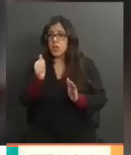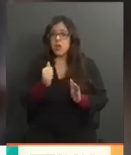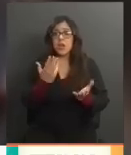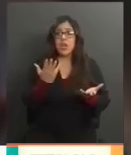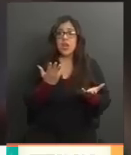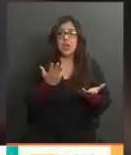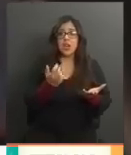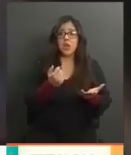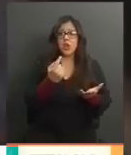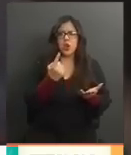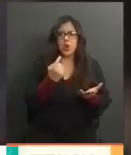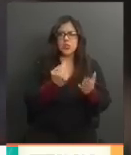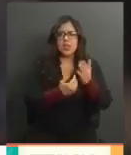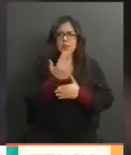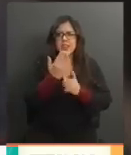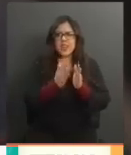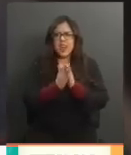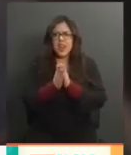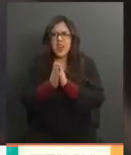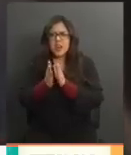a las 4 de la tarde.